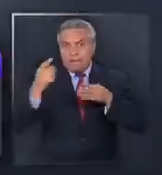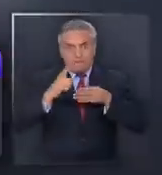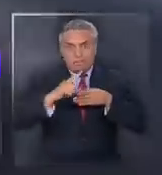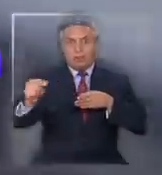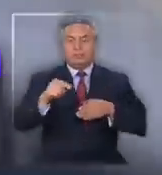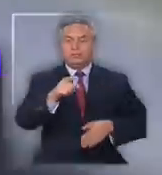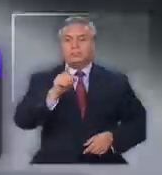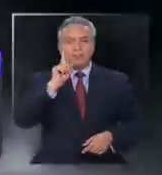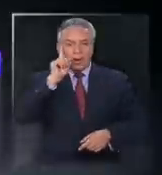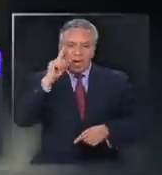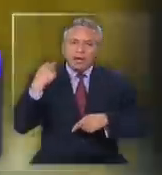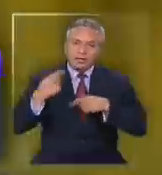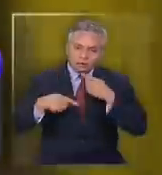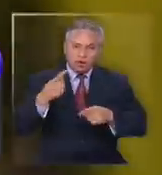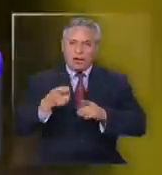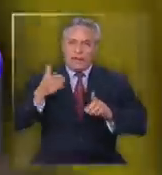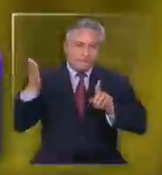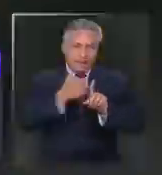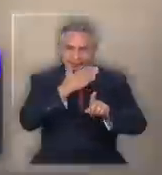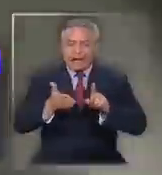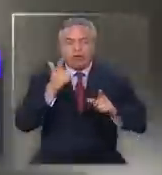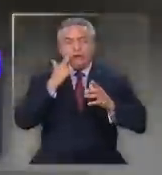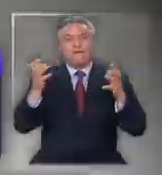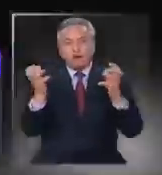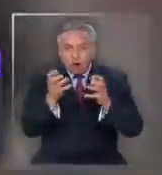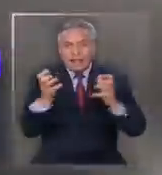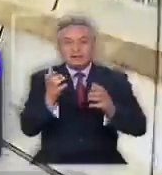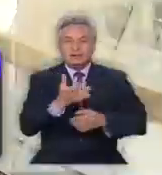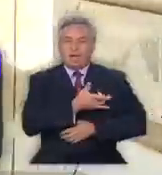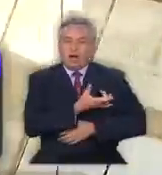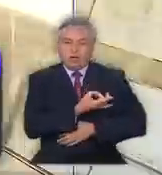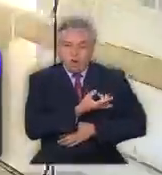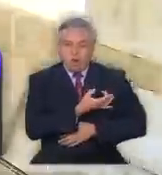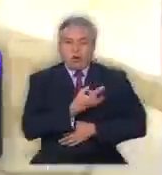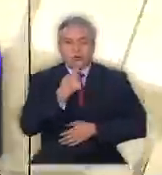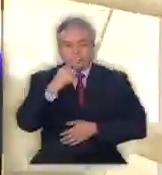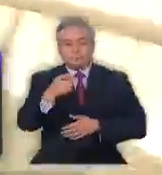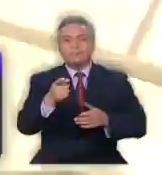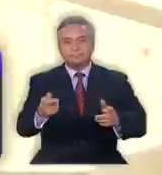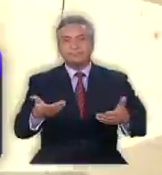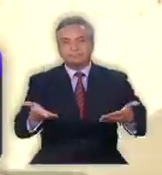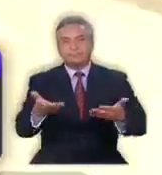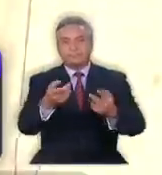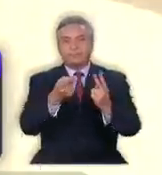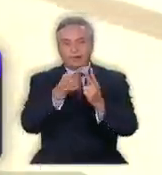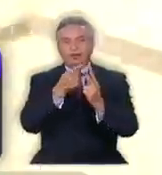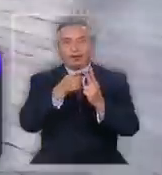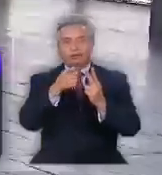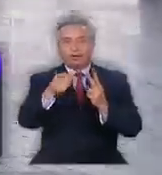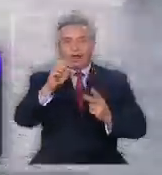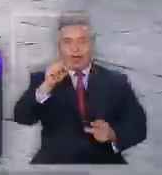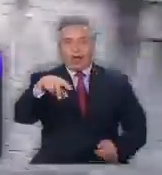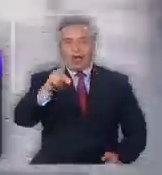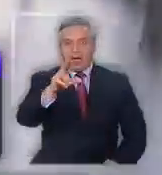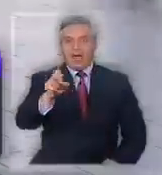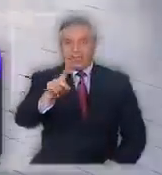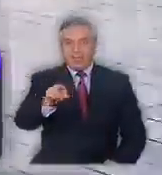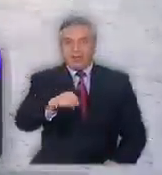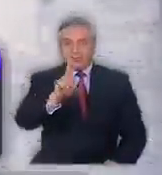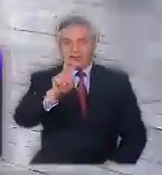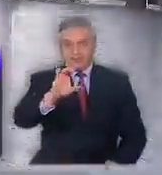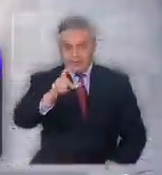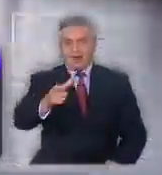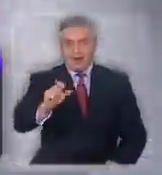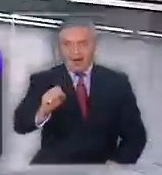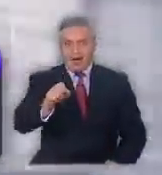maltrato, violencia, dolor, que inesperadamente unió a estas mujeres. Mismo patrón de conducta en el caso de Andrés Vega, que ahora juntas pretenden